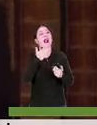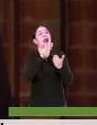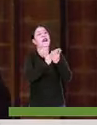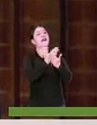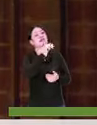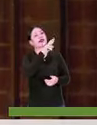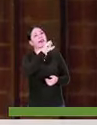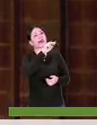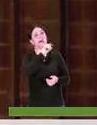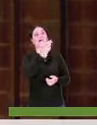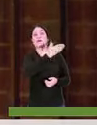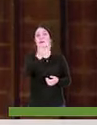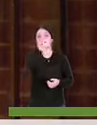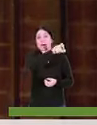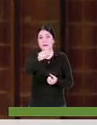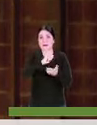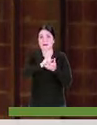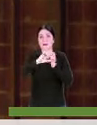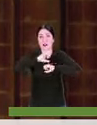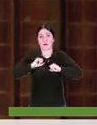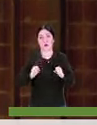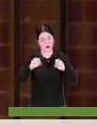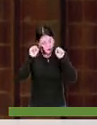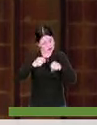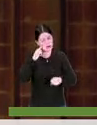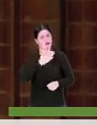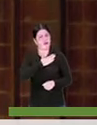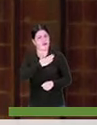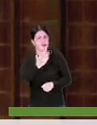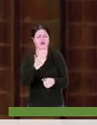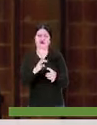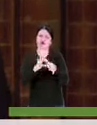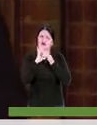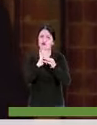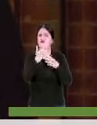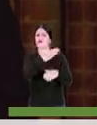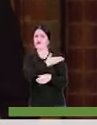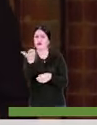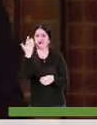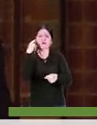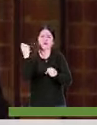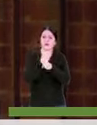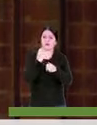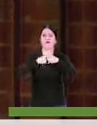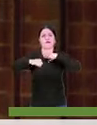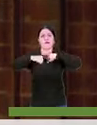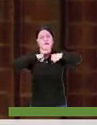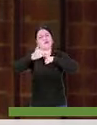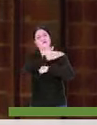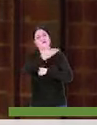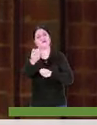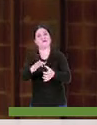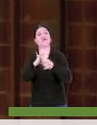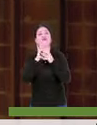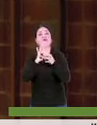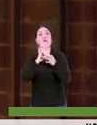recordarle a los bogotanos que estamos acá para ustedes, para seguir trabajando por ustedes y con ustedes. Y vamos a hacer un